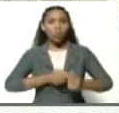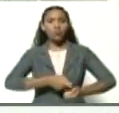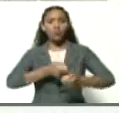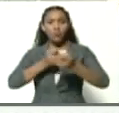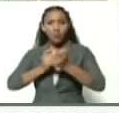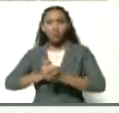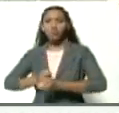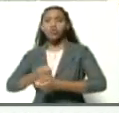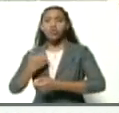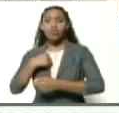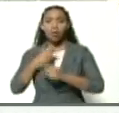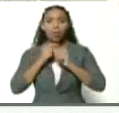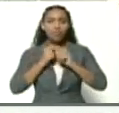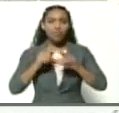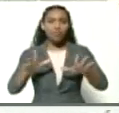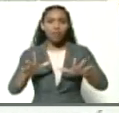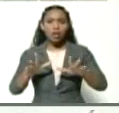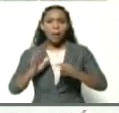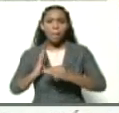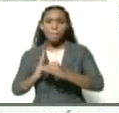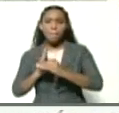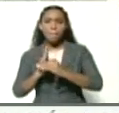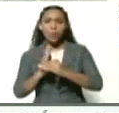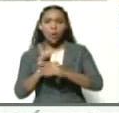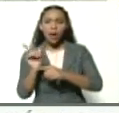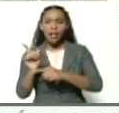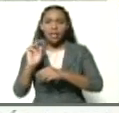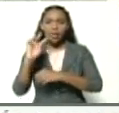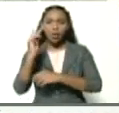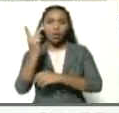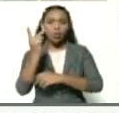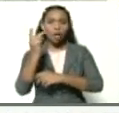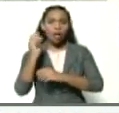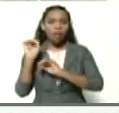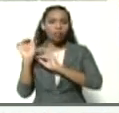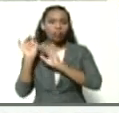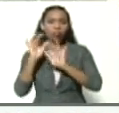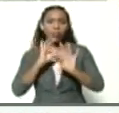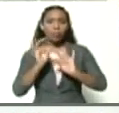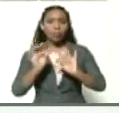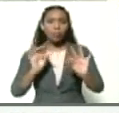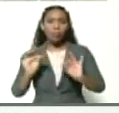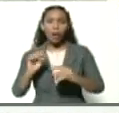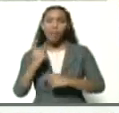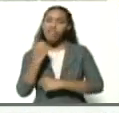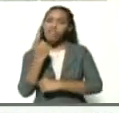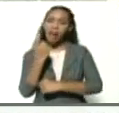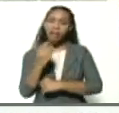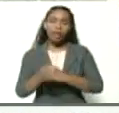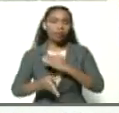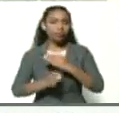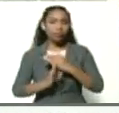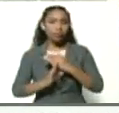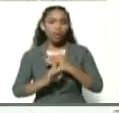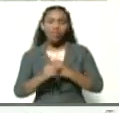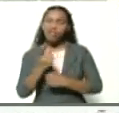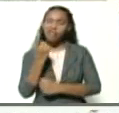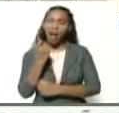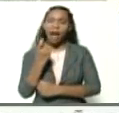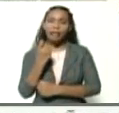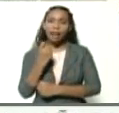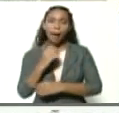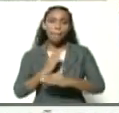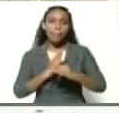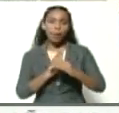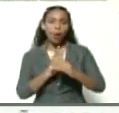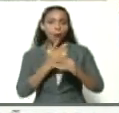hemos desplegado para contener esta segunda ola, pero falta todavía, falta para su